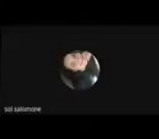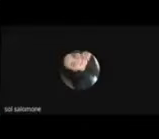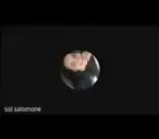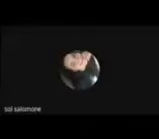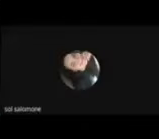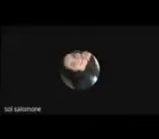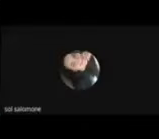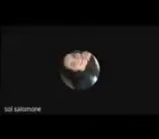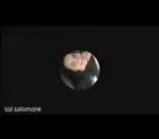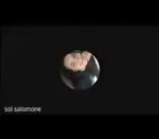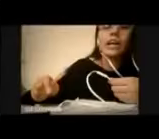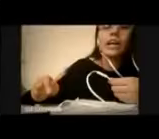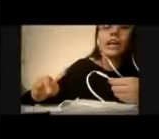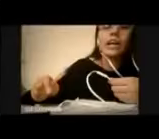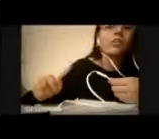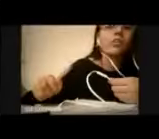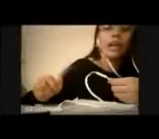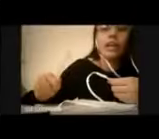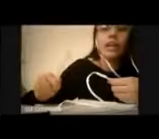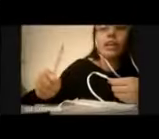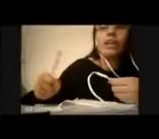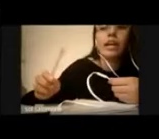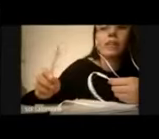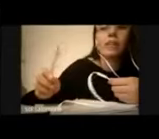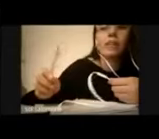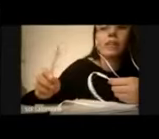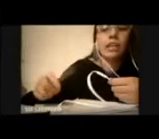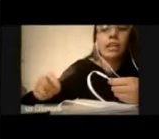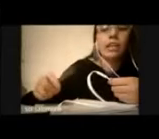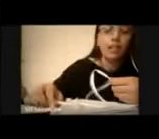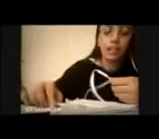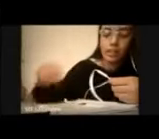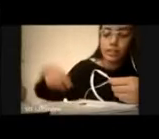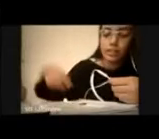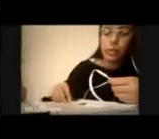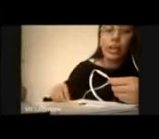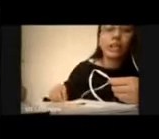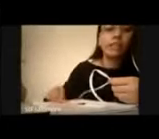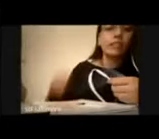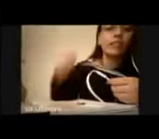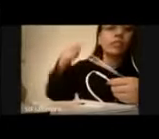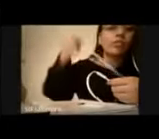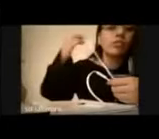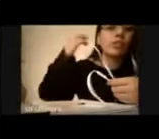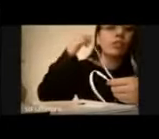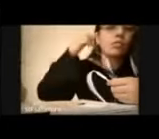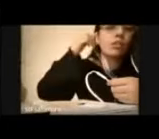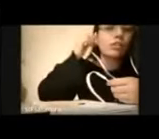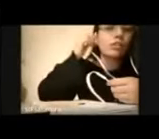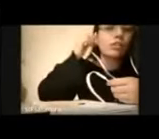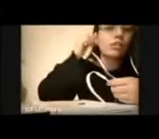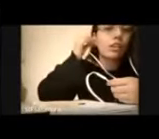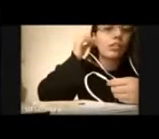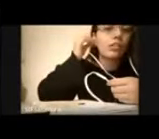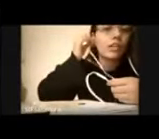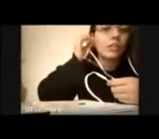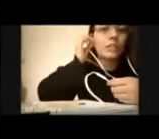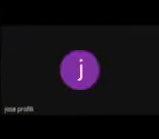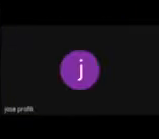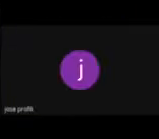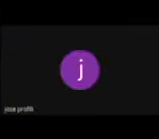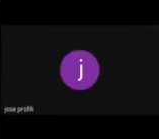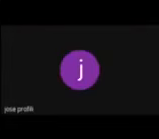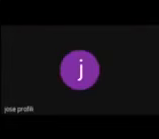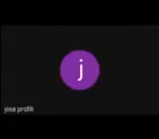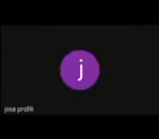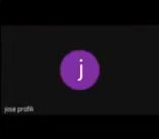Profe, otra cosa que puede haber pasado es que tengan mal puesto el mail en el CIU guaraní, entonces eso hace que no llegue el